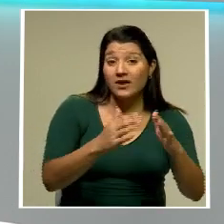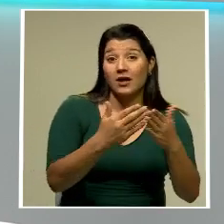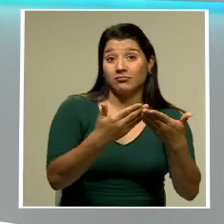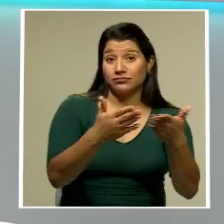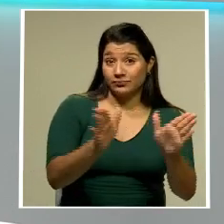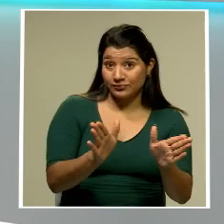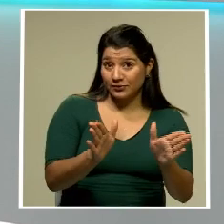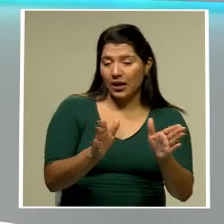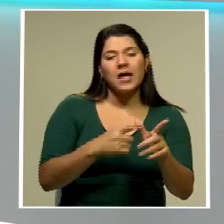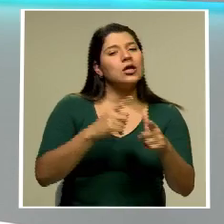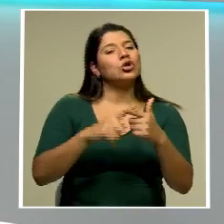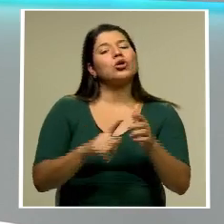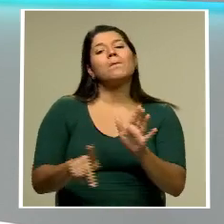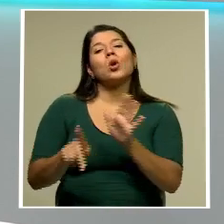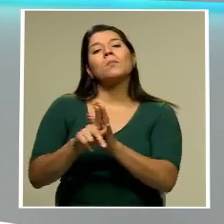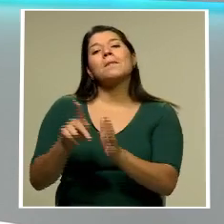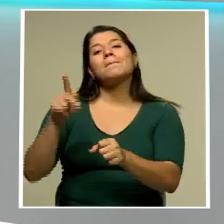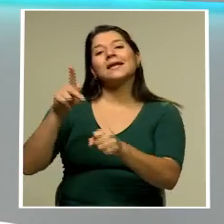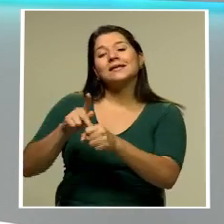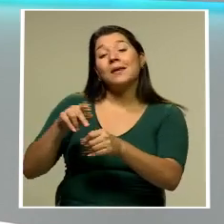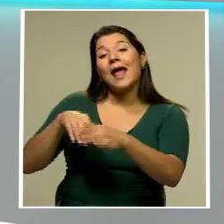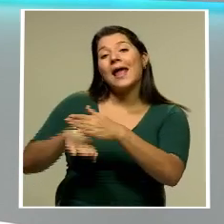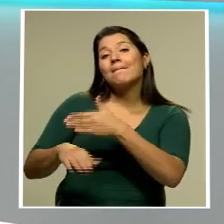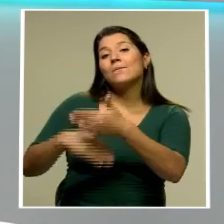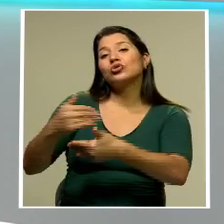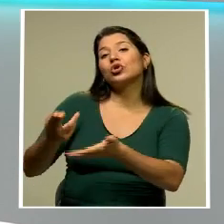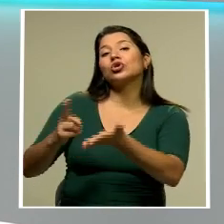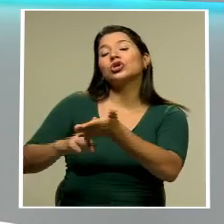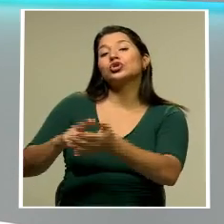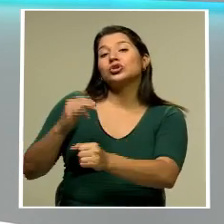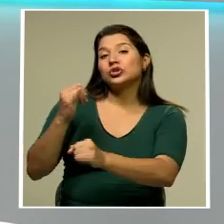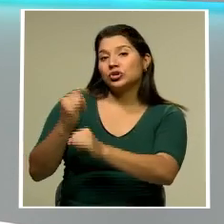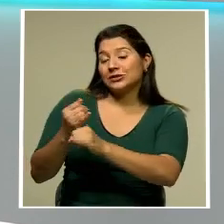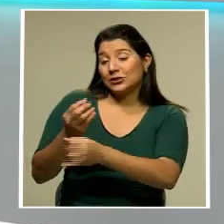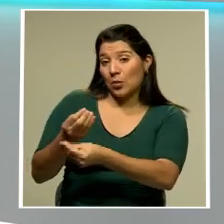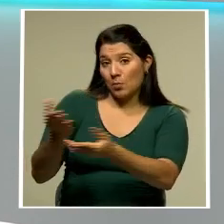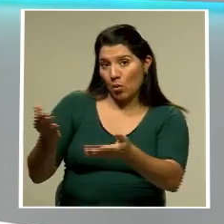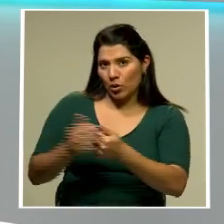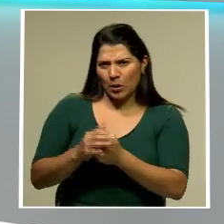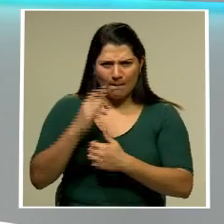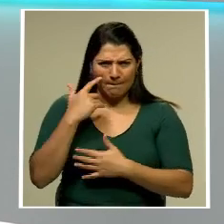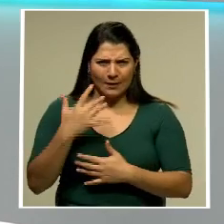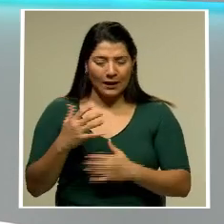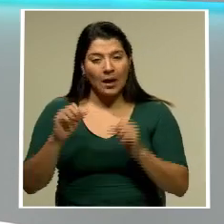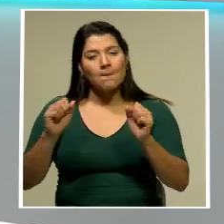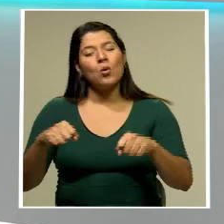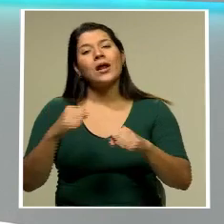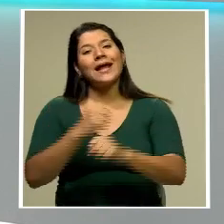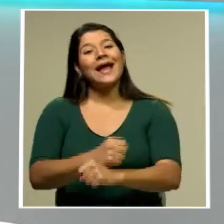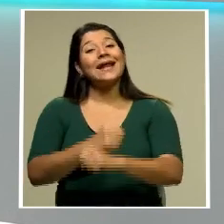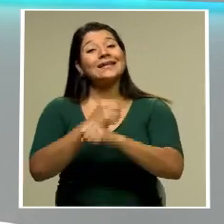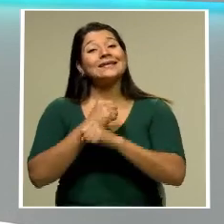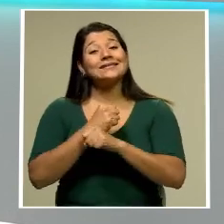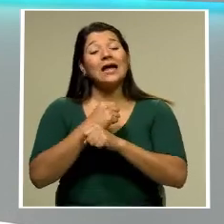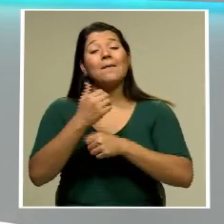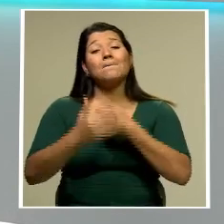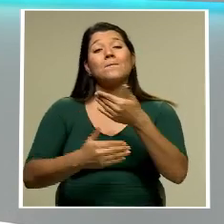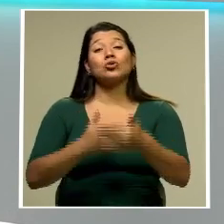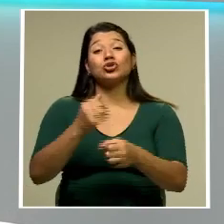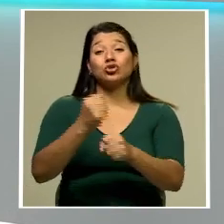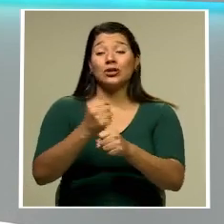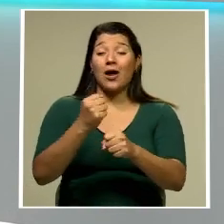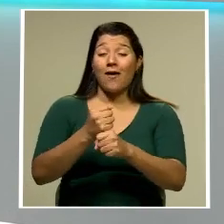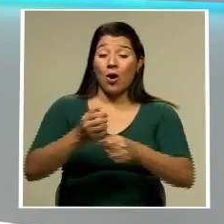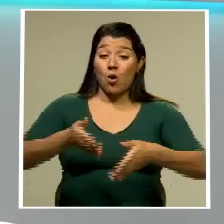instrumento legal del cual carece el país y que garantice que los proyectos de obra pública no se verán comprometidos